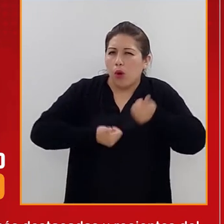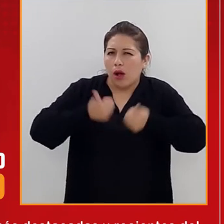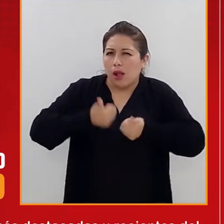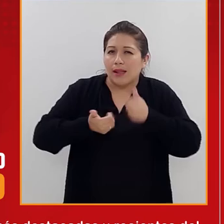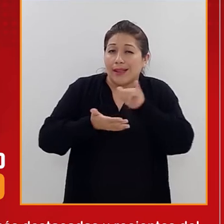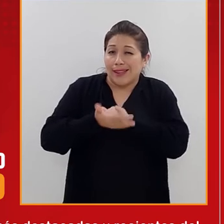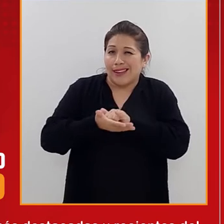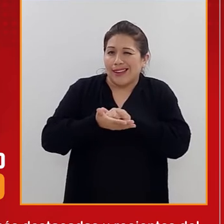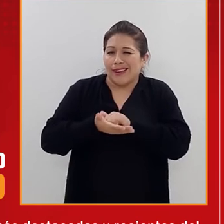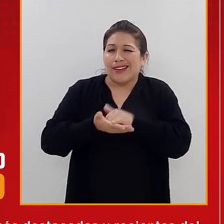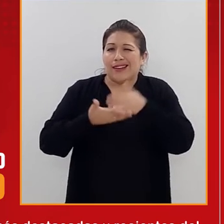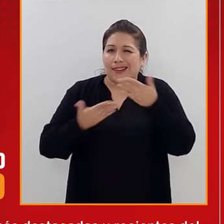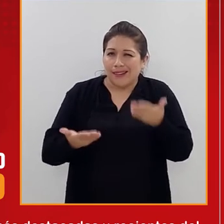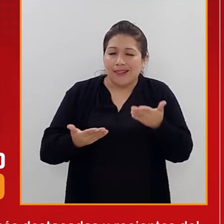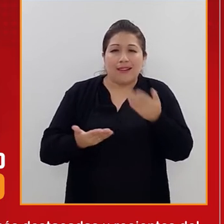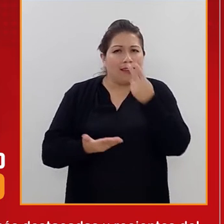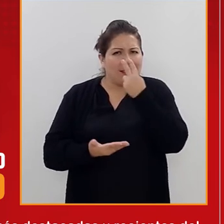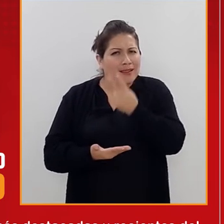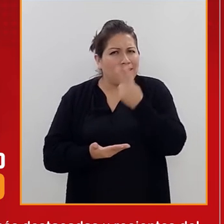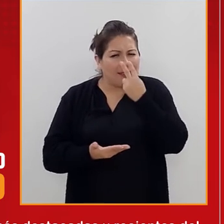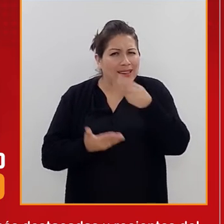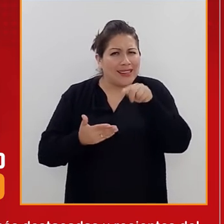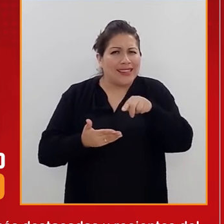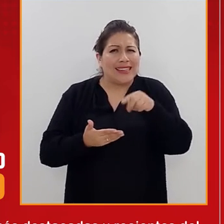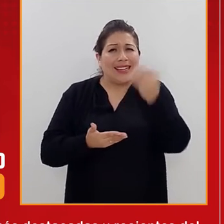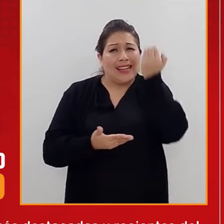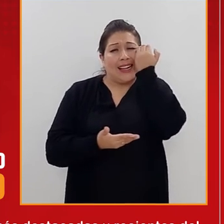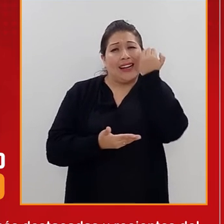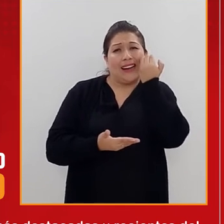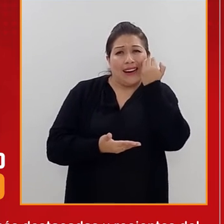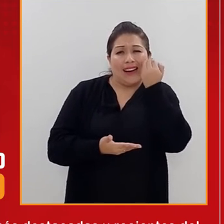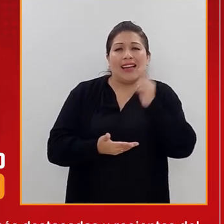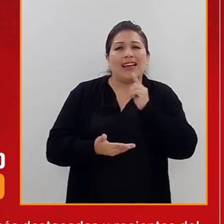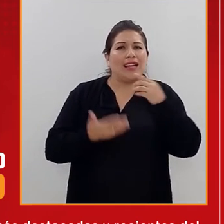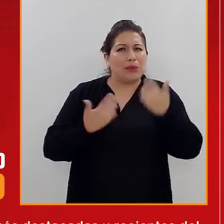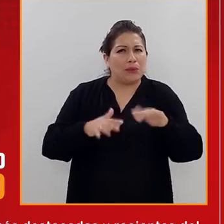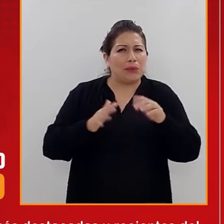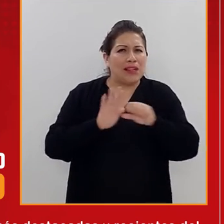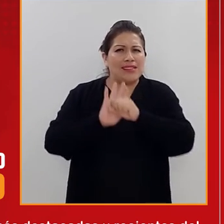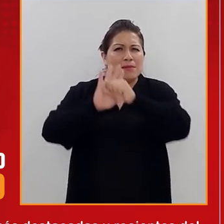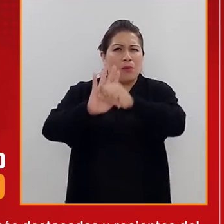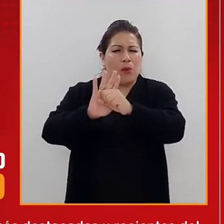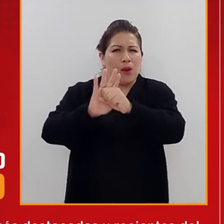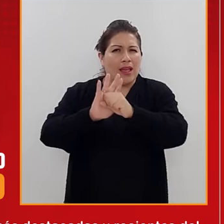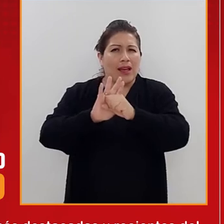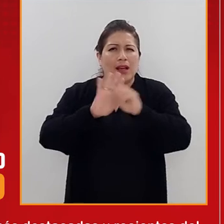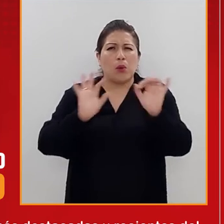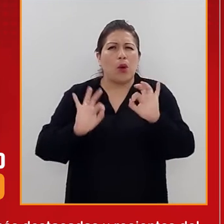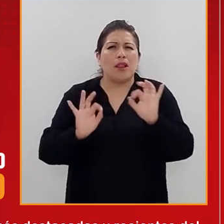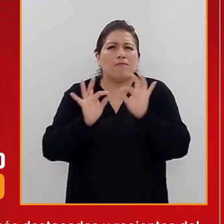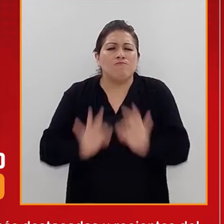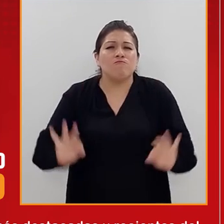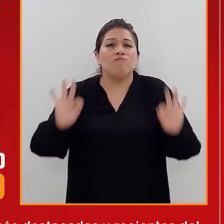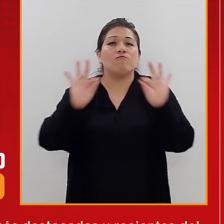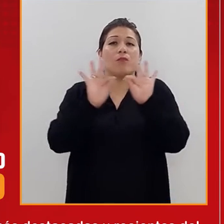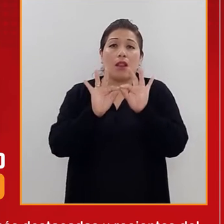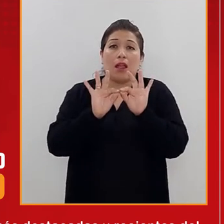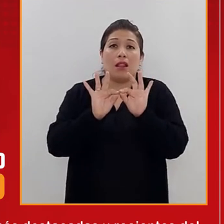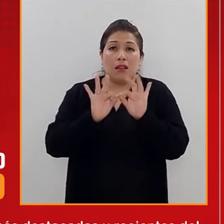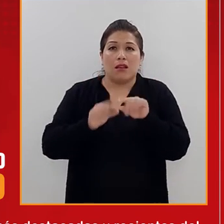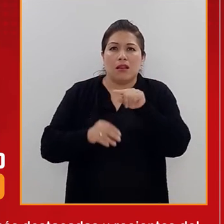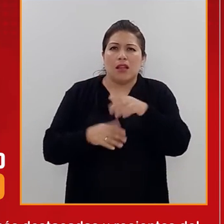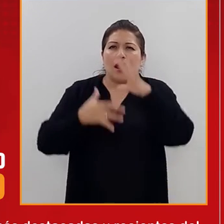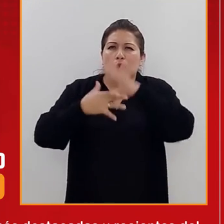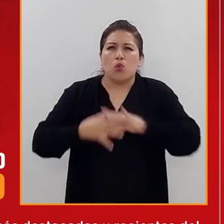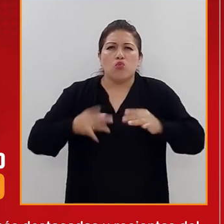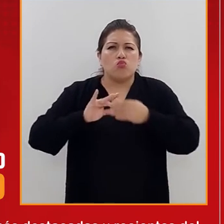y el conocimiento. En ese sentido, las personas de talla baja eran consideradas simbólicas, sagradas e